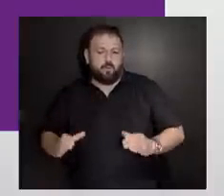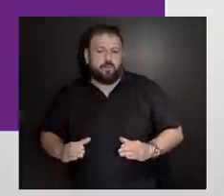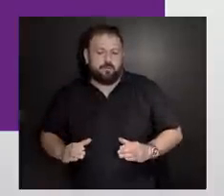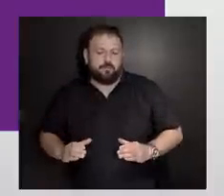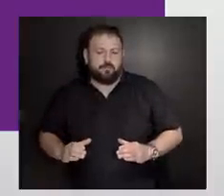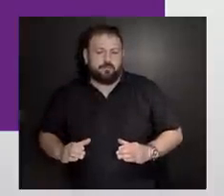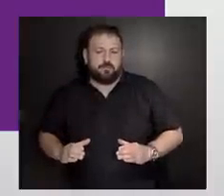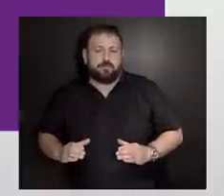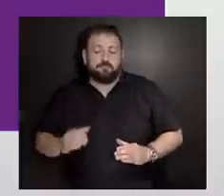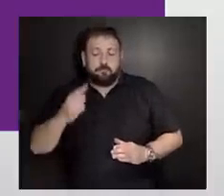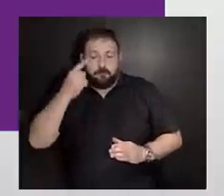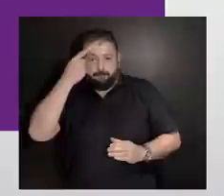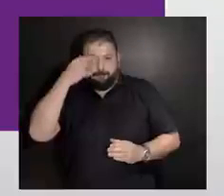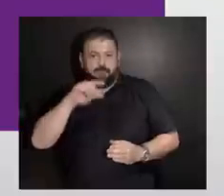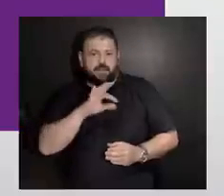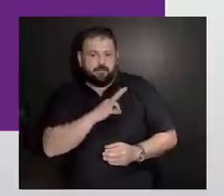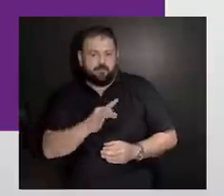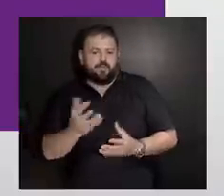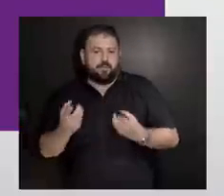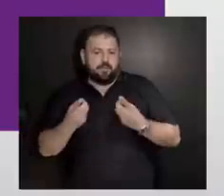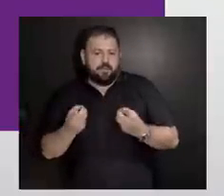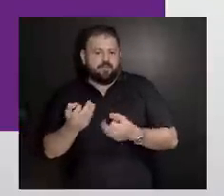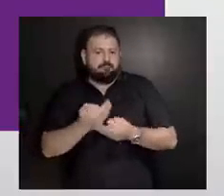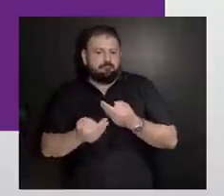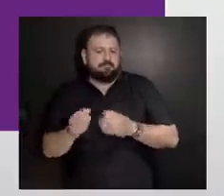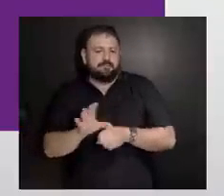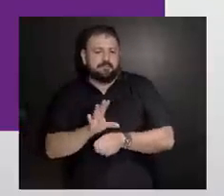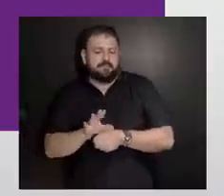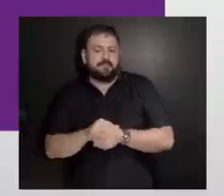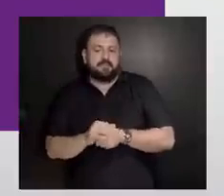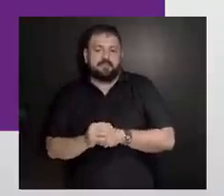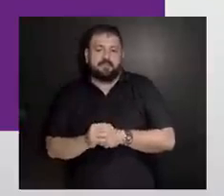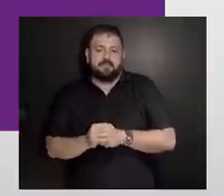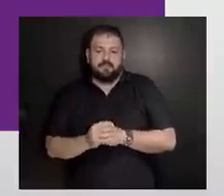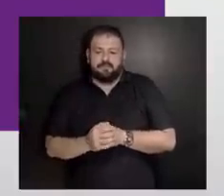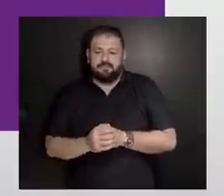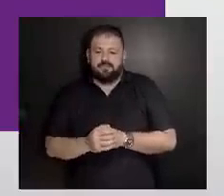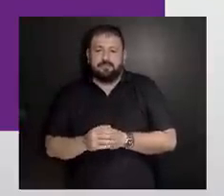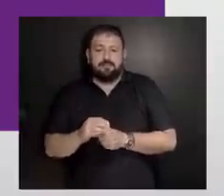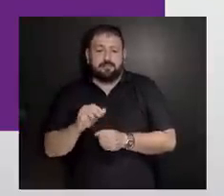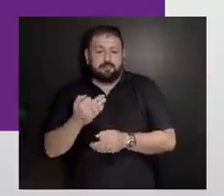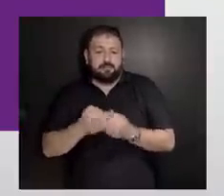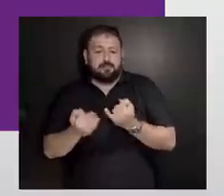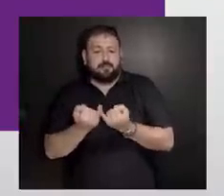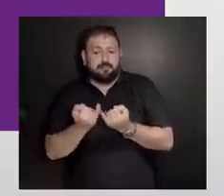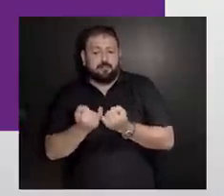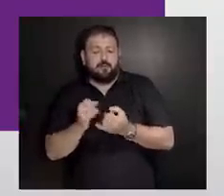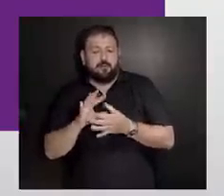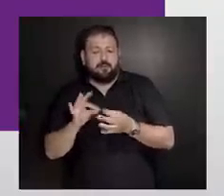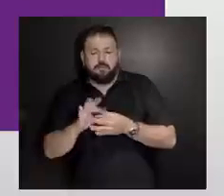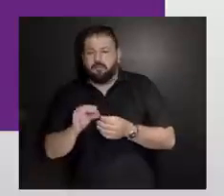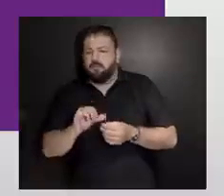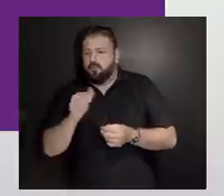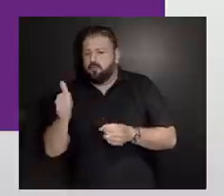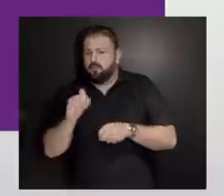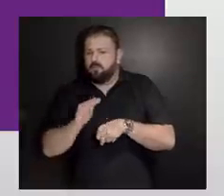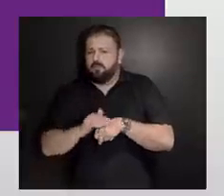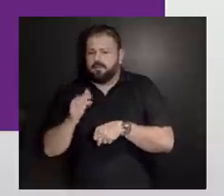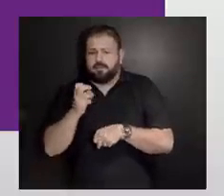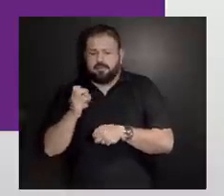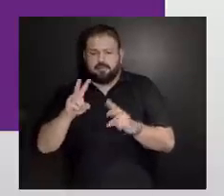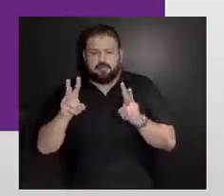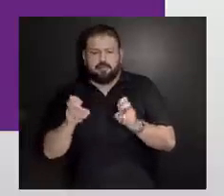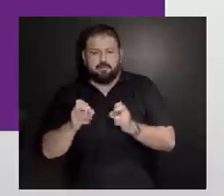cetónicos para abastecerse de energía. Como les mencionaba, más tarde vamos a abundar un poco más en este